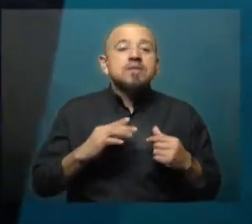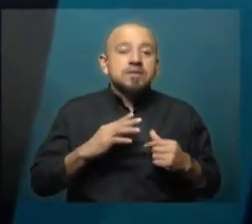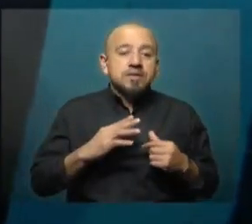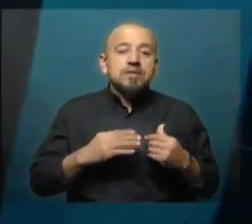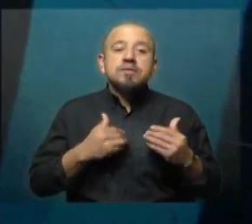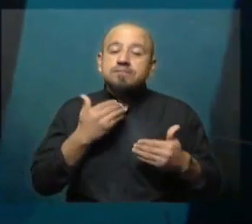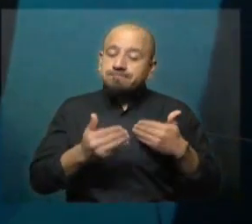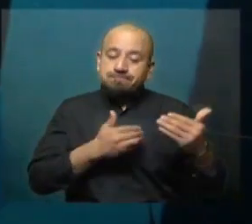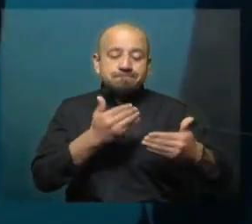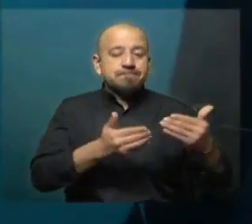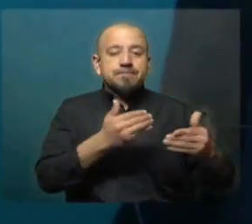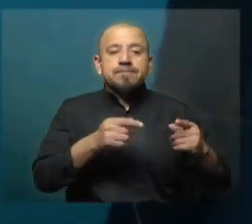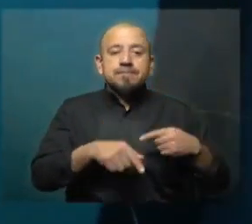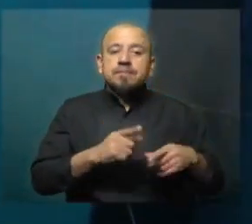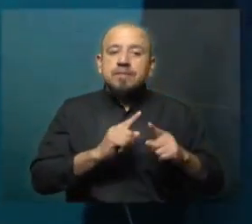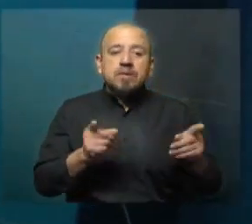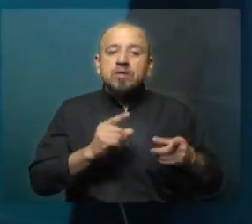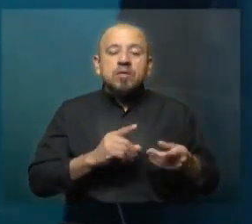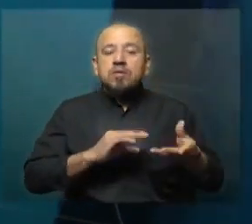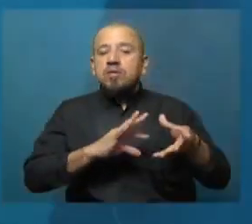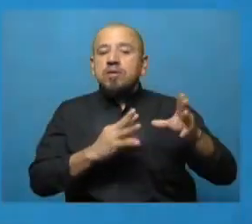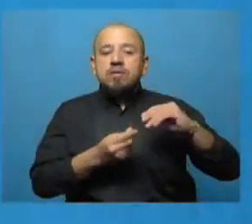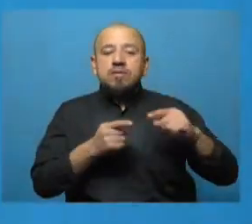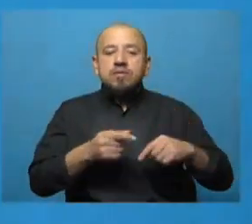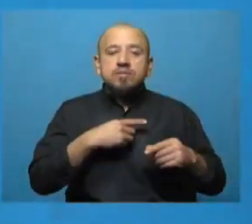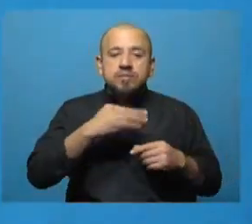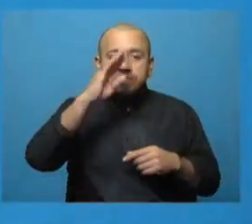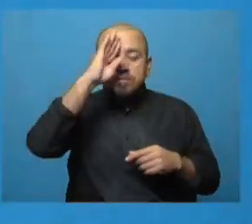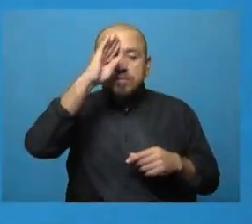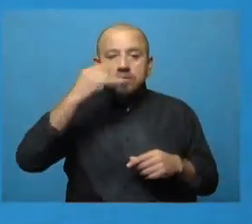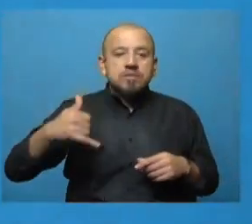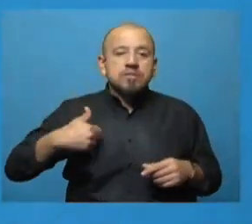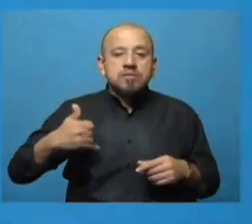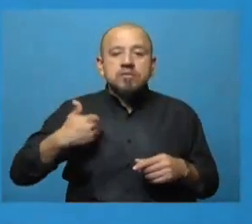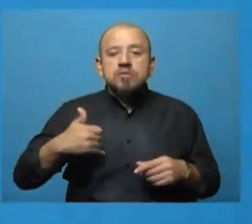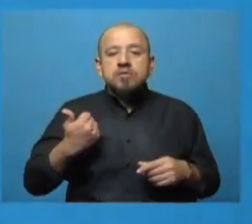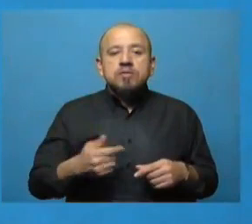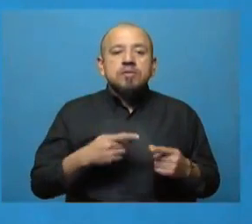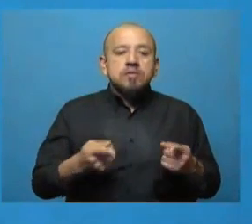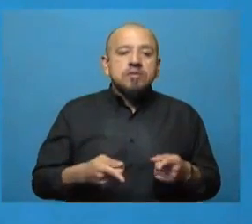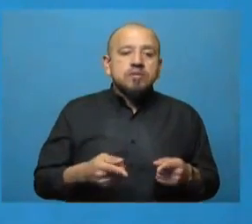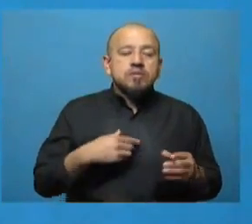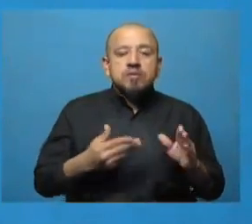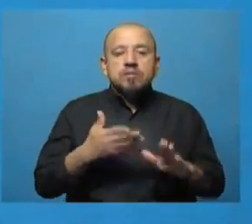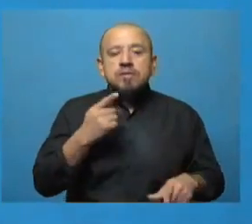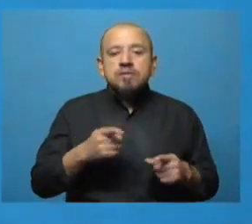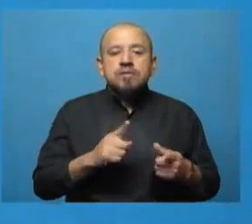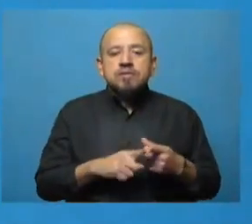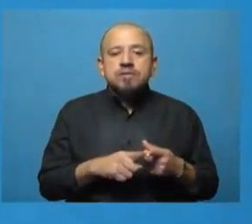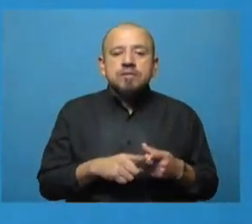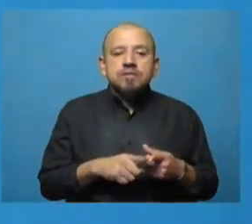ese proceso digamos estoy en eso estoy tratando de aprender de la gente joven de la Walmart me rodeo lo más que puedo no